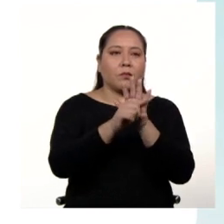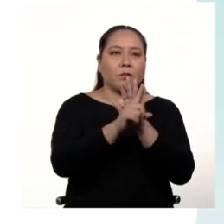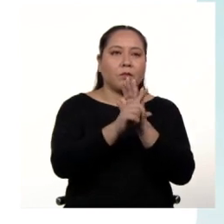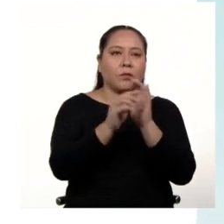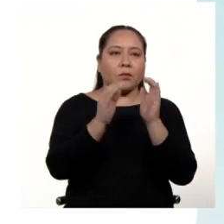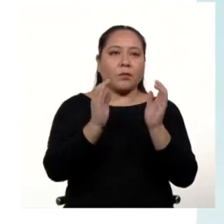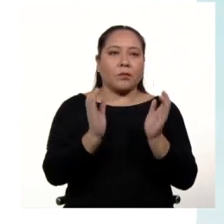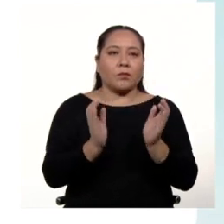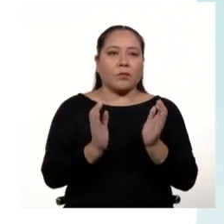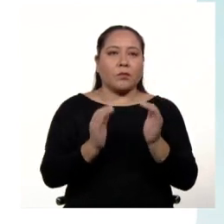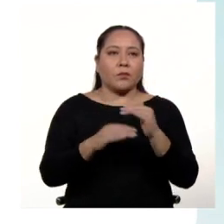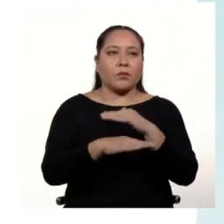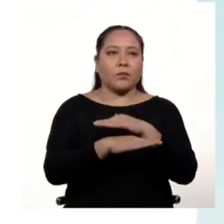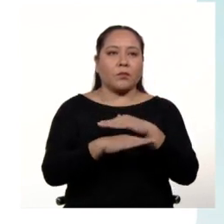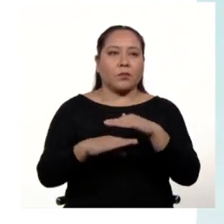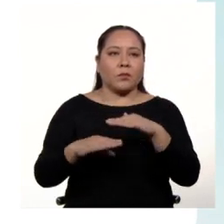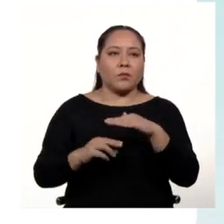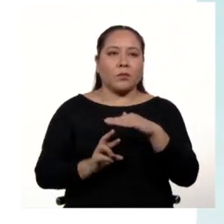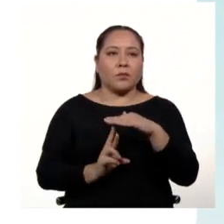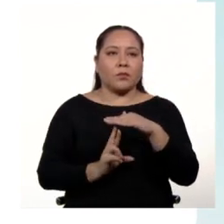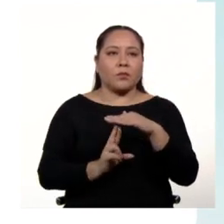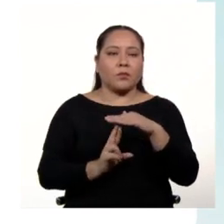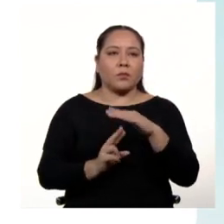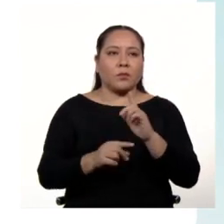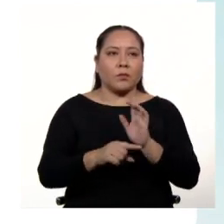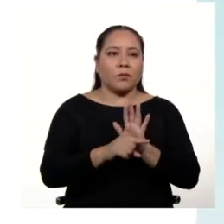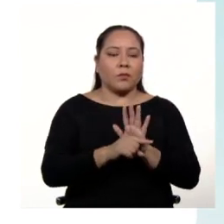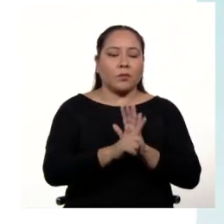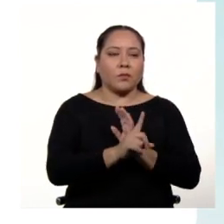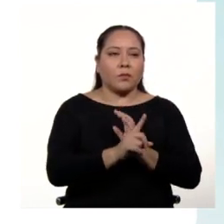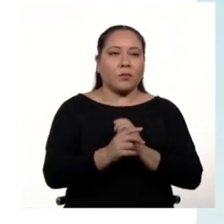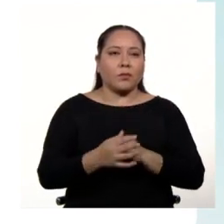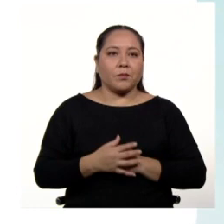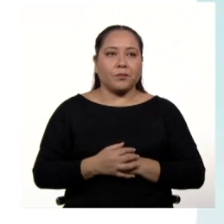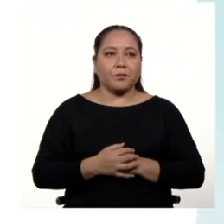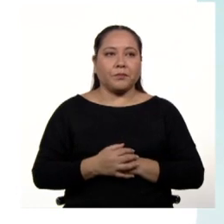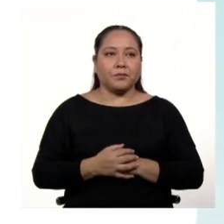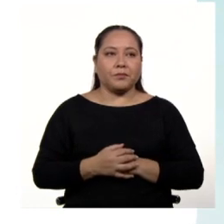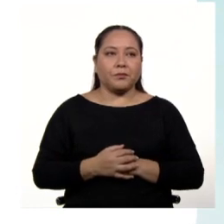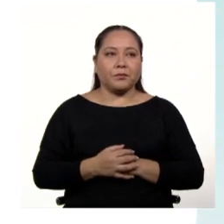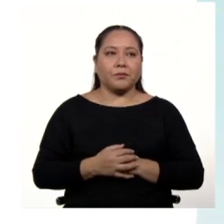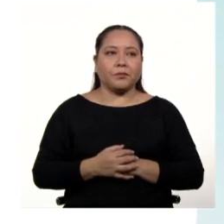n menos 1 entre la sustracción de la razón r menos 1.